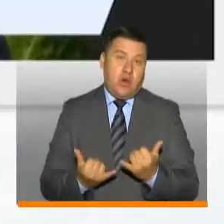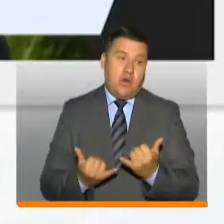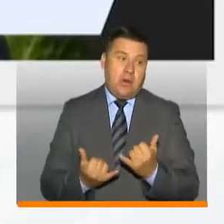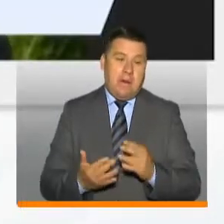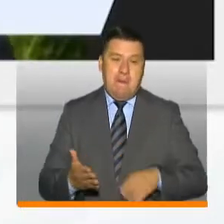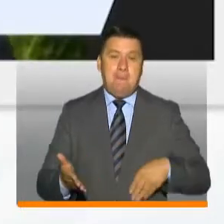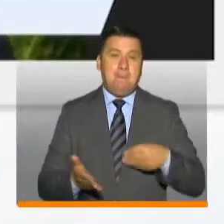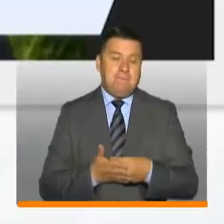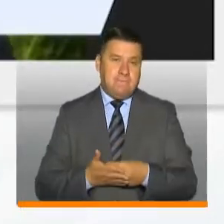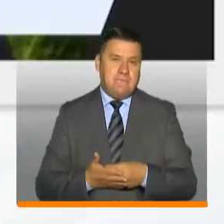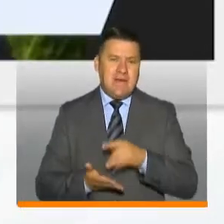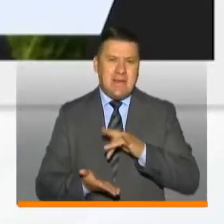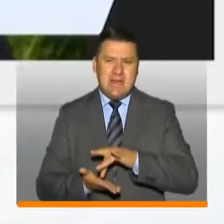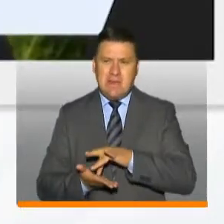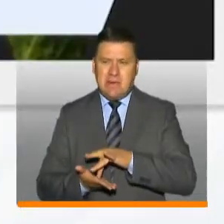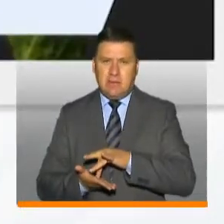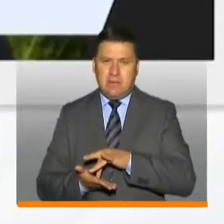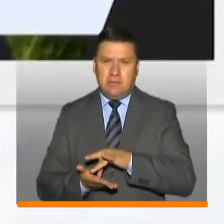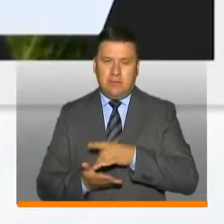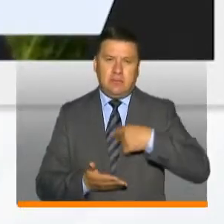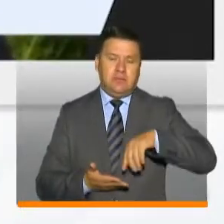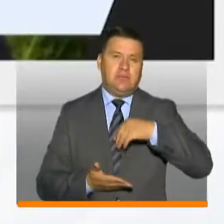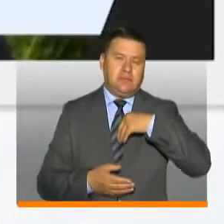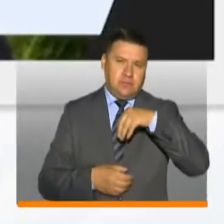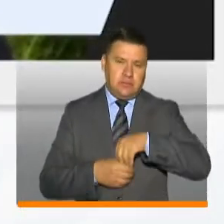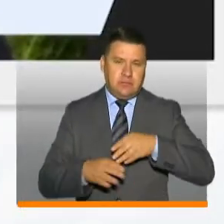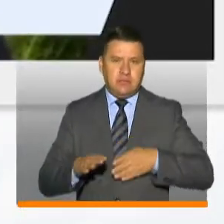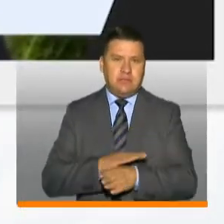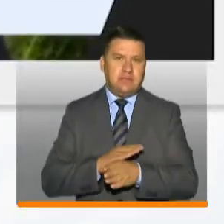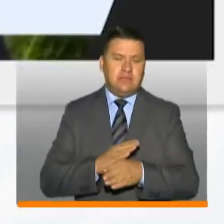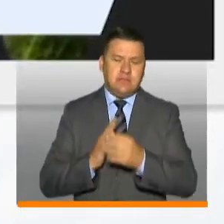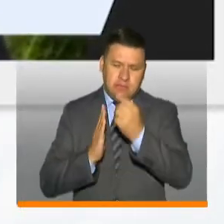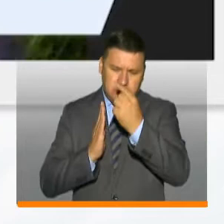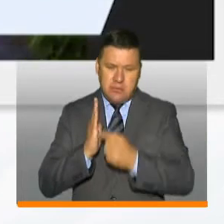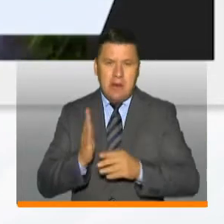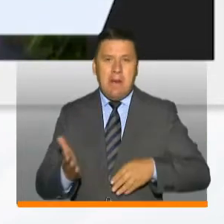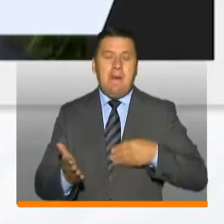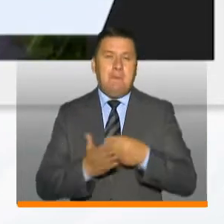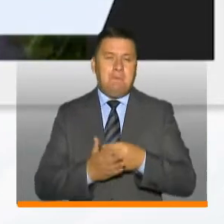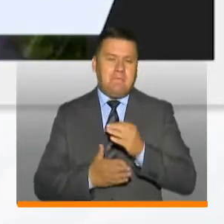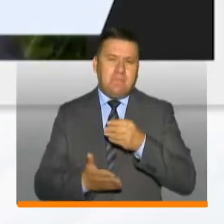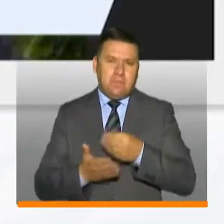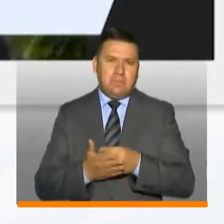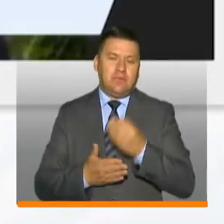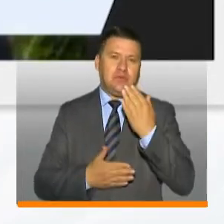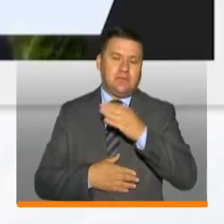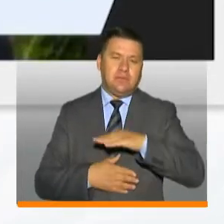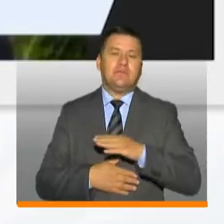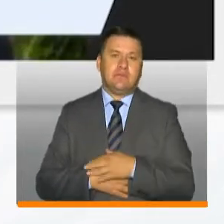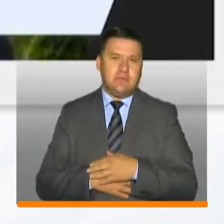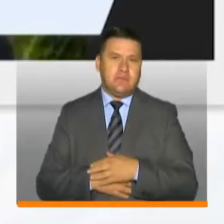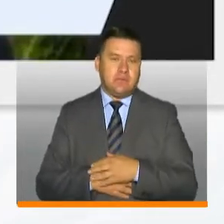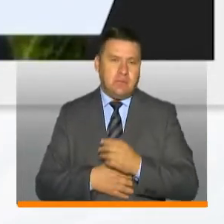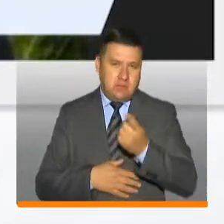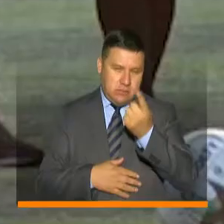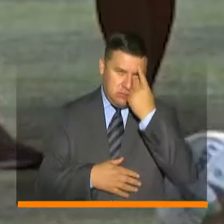el pago de la deuda, pues nosotros entraríamos a revisar los pagos ciertos, valederos, que nos